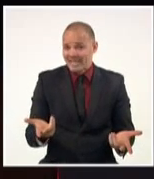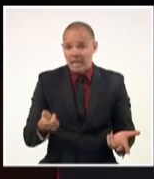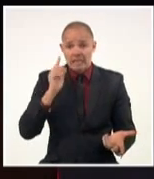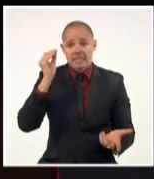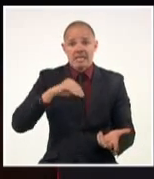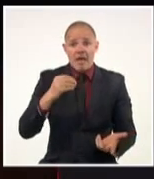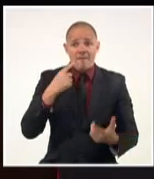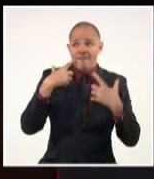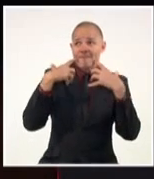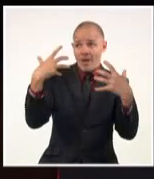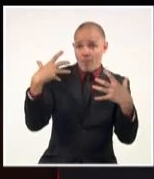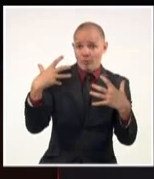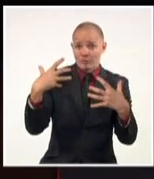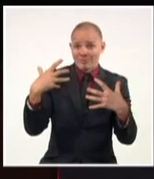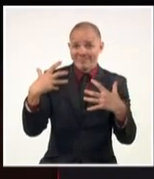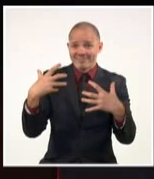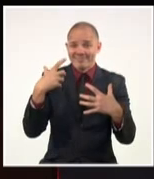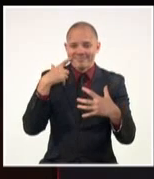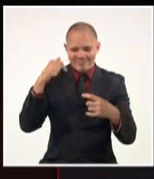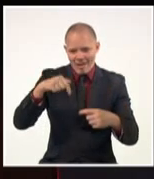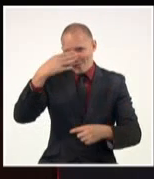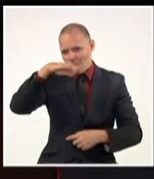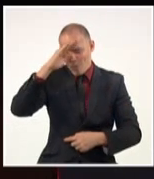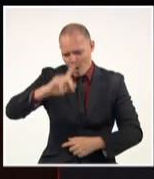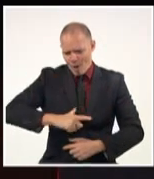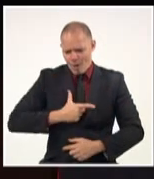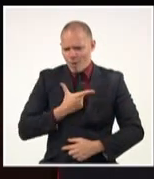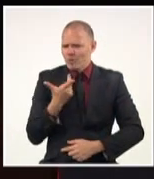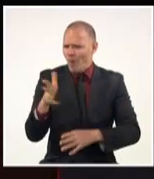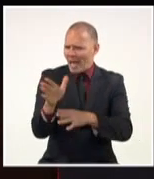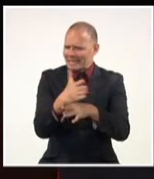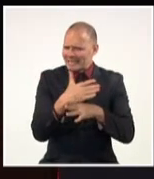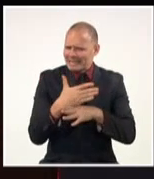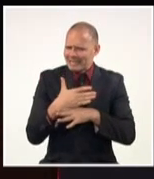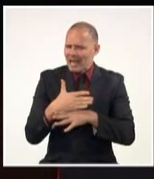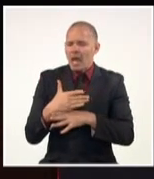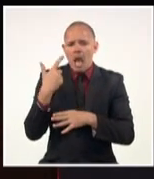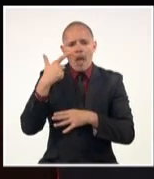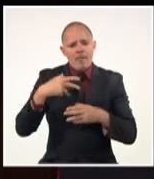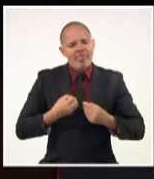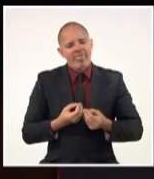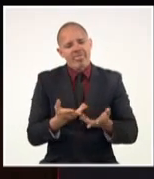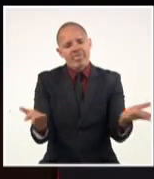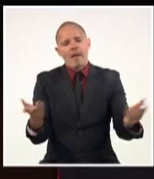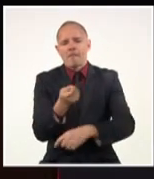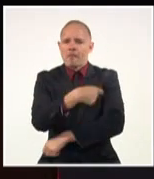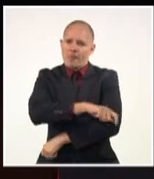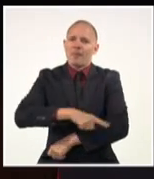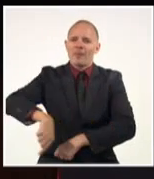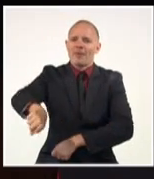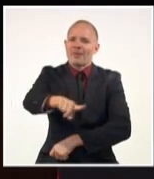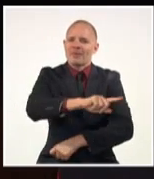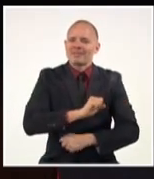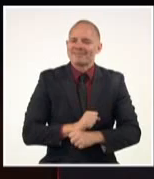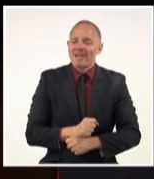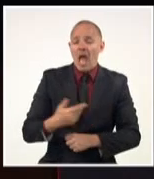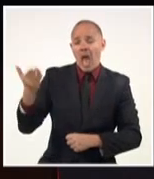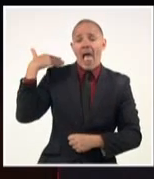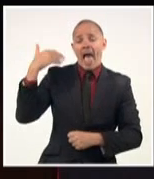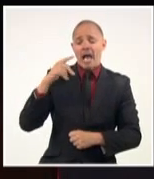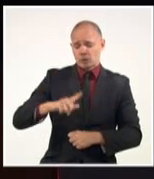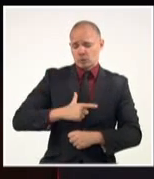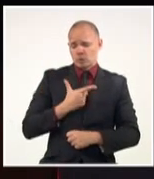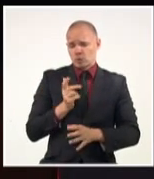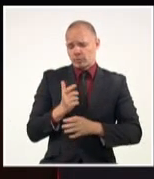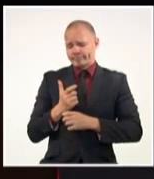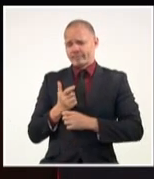sus diversas manifestaciones, está al servicio del pueblo, eliminado el carácter elitista de otras épocas, para